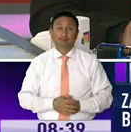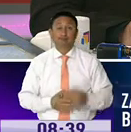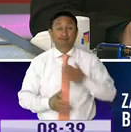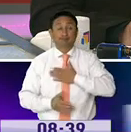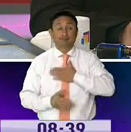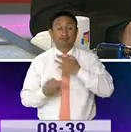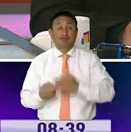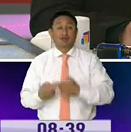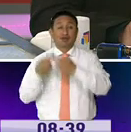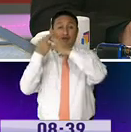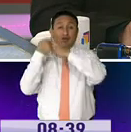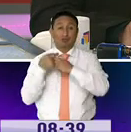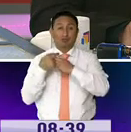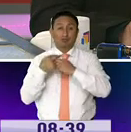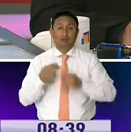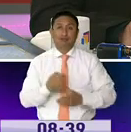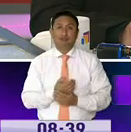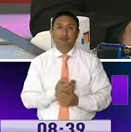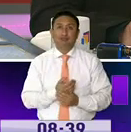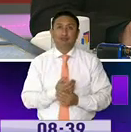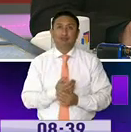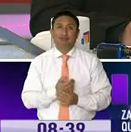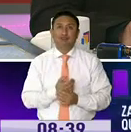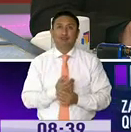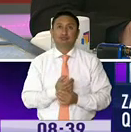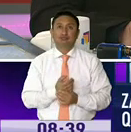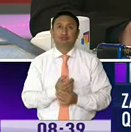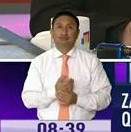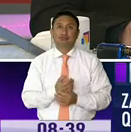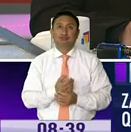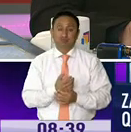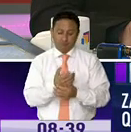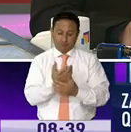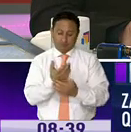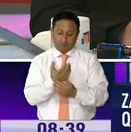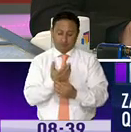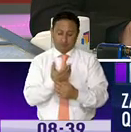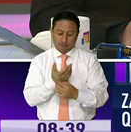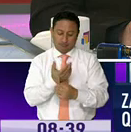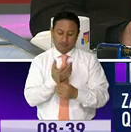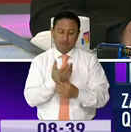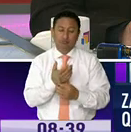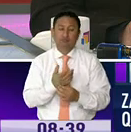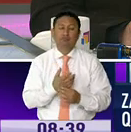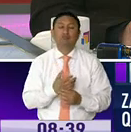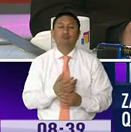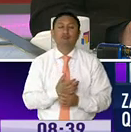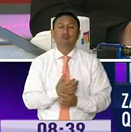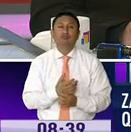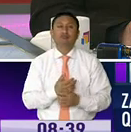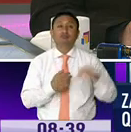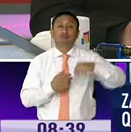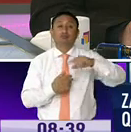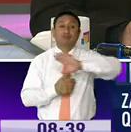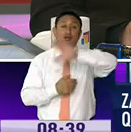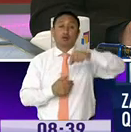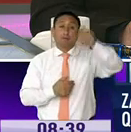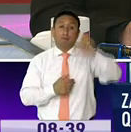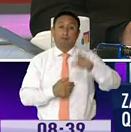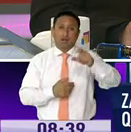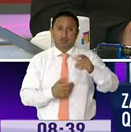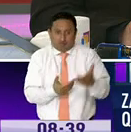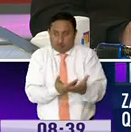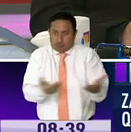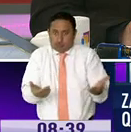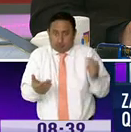estamos nosotros, querido Roberto, trabajando en este nuevo frente, ¿no? Y obviamente estamos con todo el personal